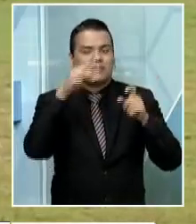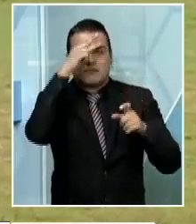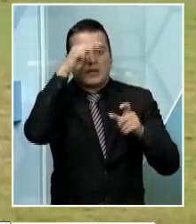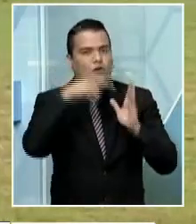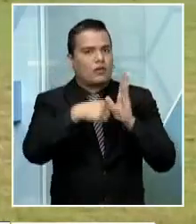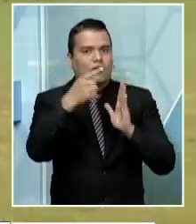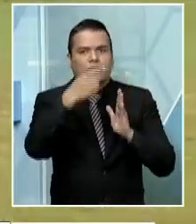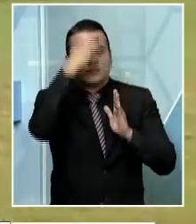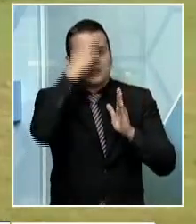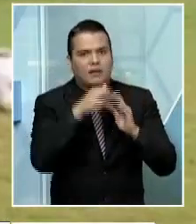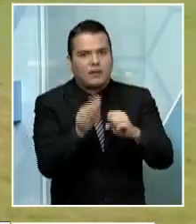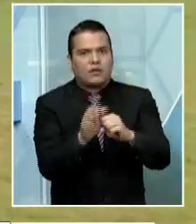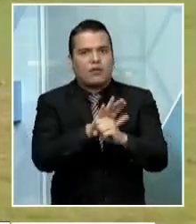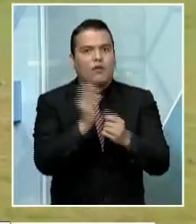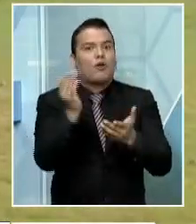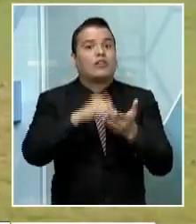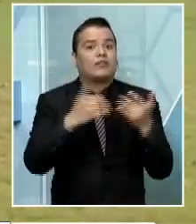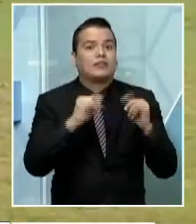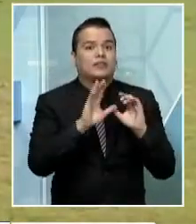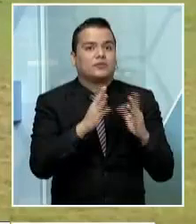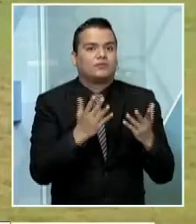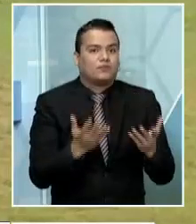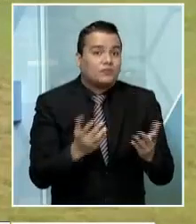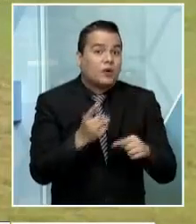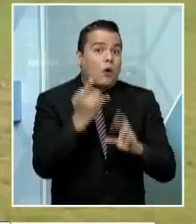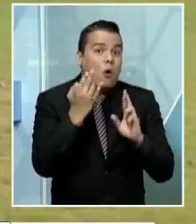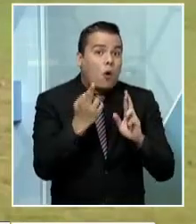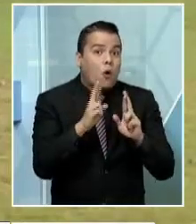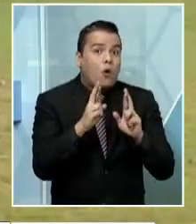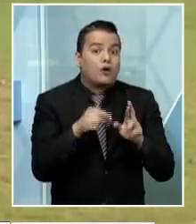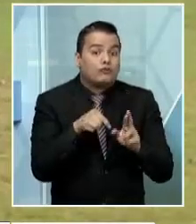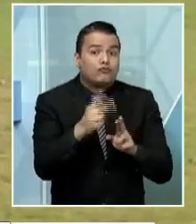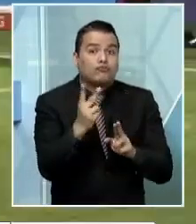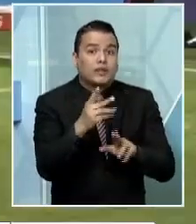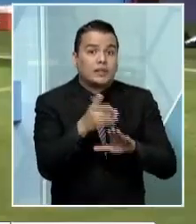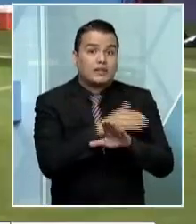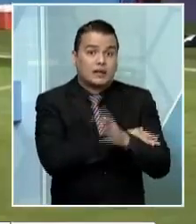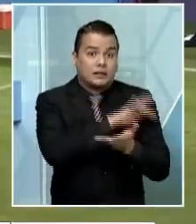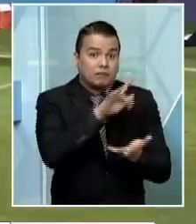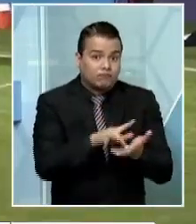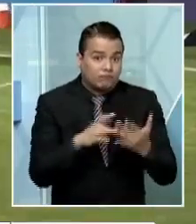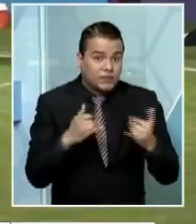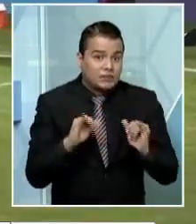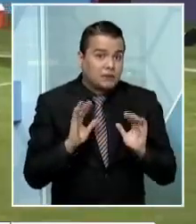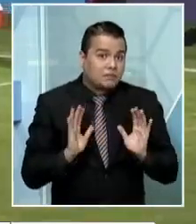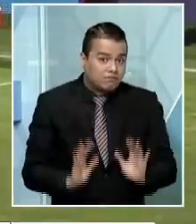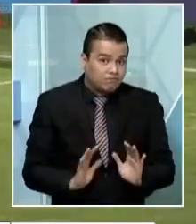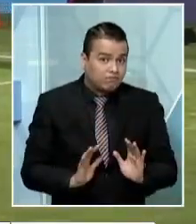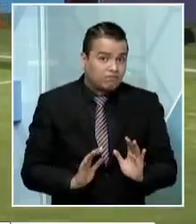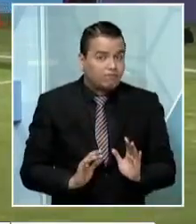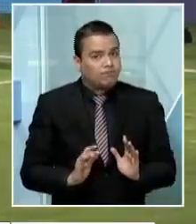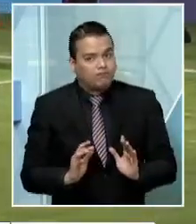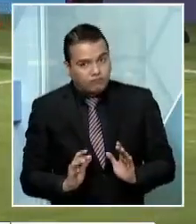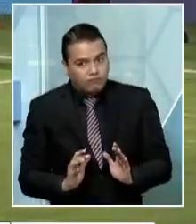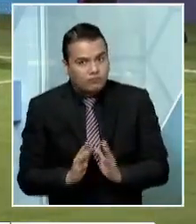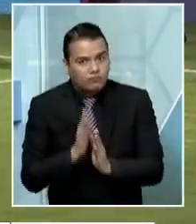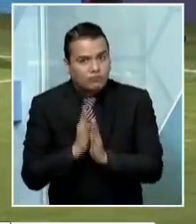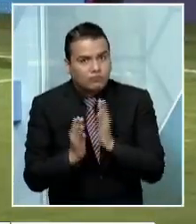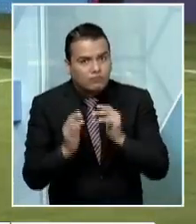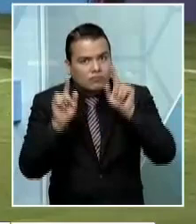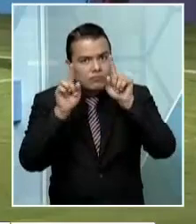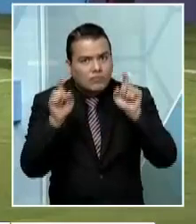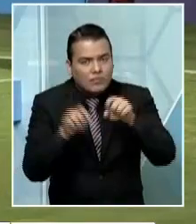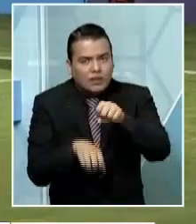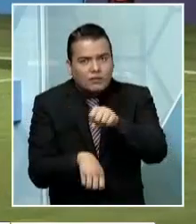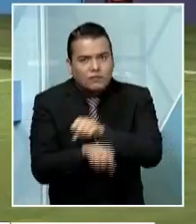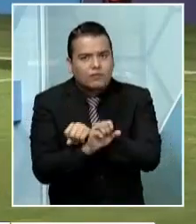practicarse nuevamente la prueba PSR y tratar de estar a tiempo para la cita en Barranquilla. En este segmento no hablamos de fútbol. Fue un